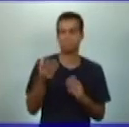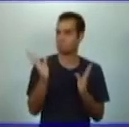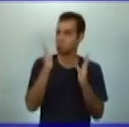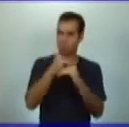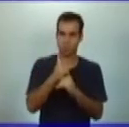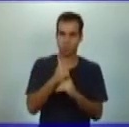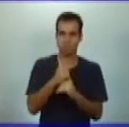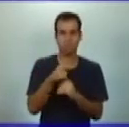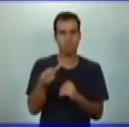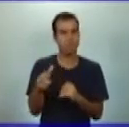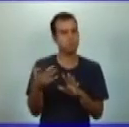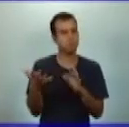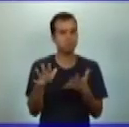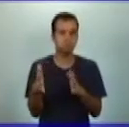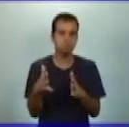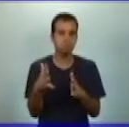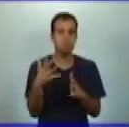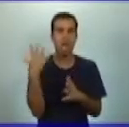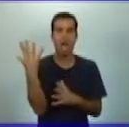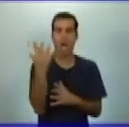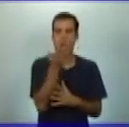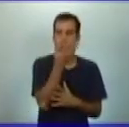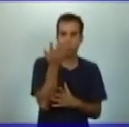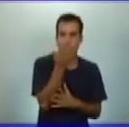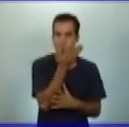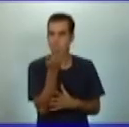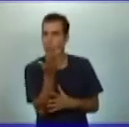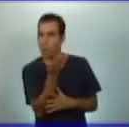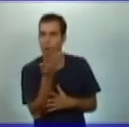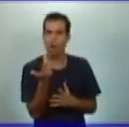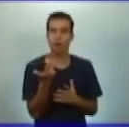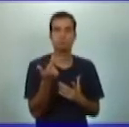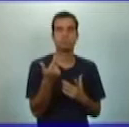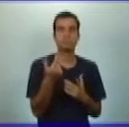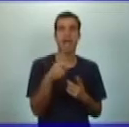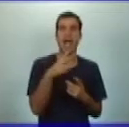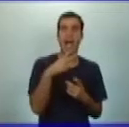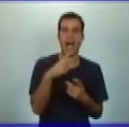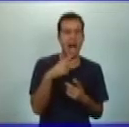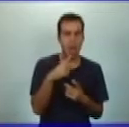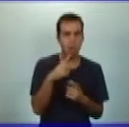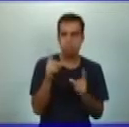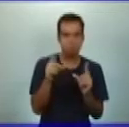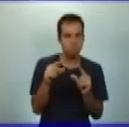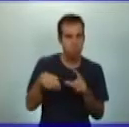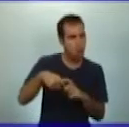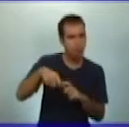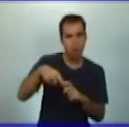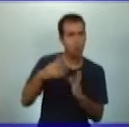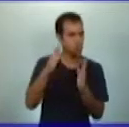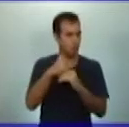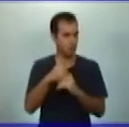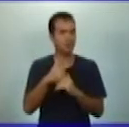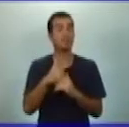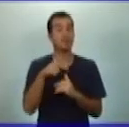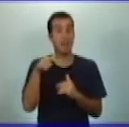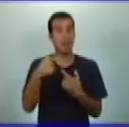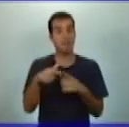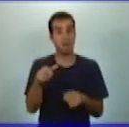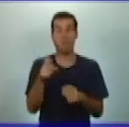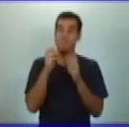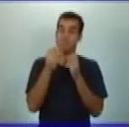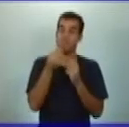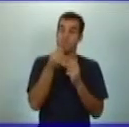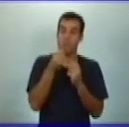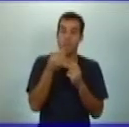que el aire, es poco soluble en agua, pero aún esa poca solubilidad que tiene permite la vida acuática. Por